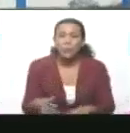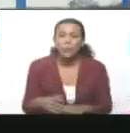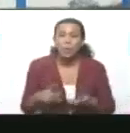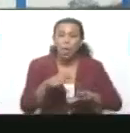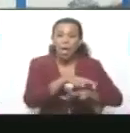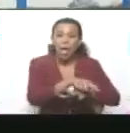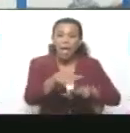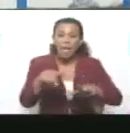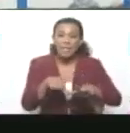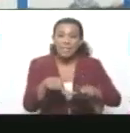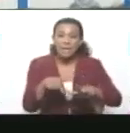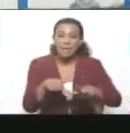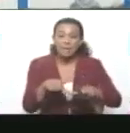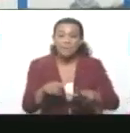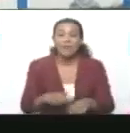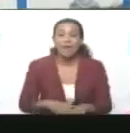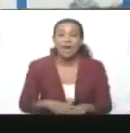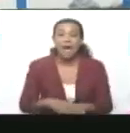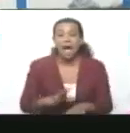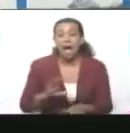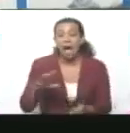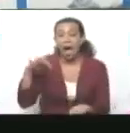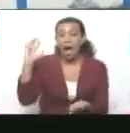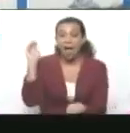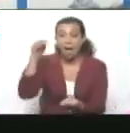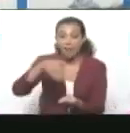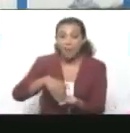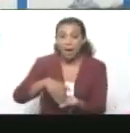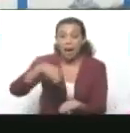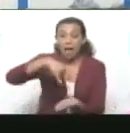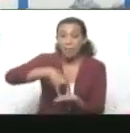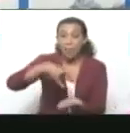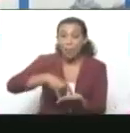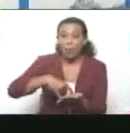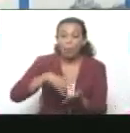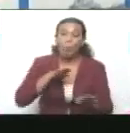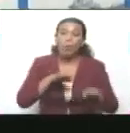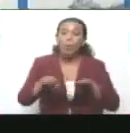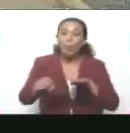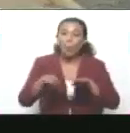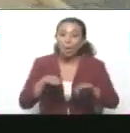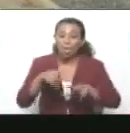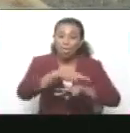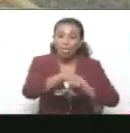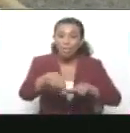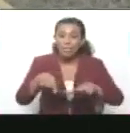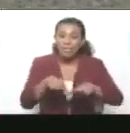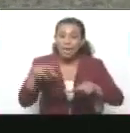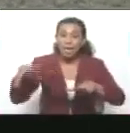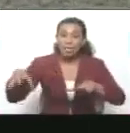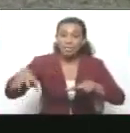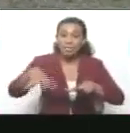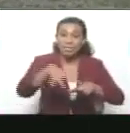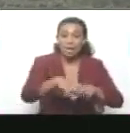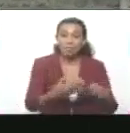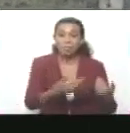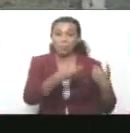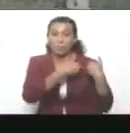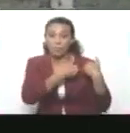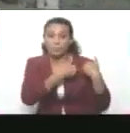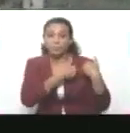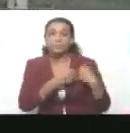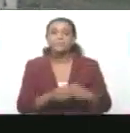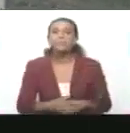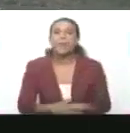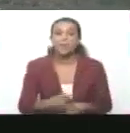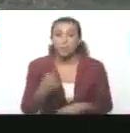que nos corresponde, Aragua, Carabobo y Cogel. Sigue hablando. Y bueno, estamos hoy contentos, en este nos